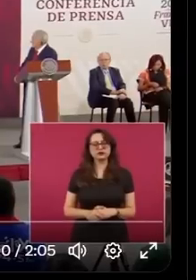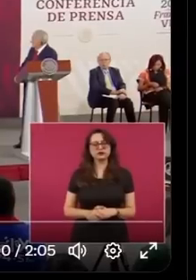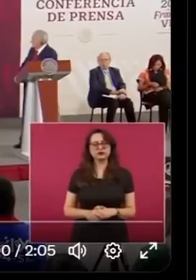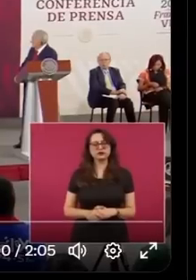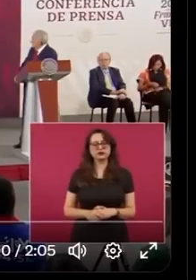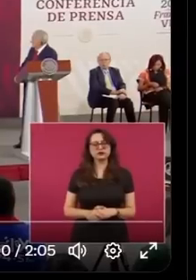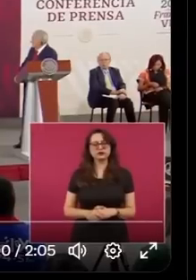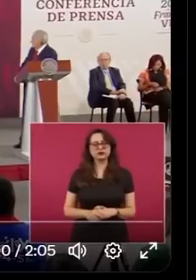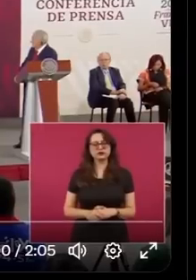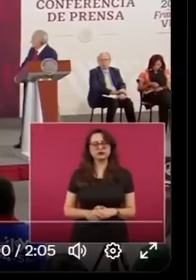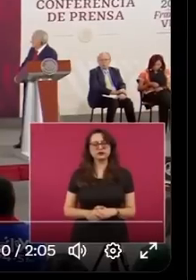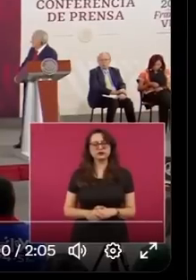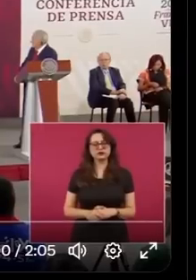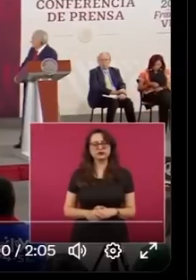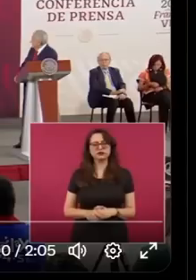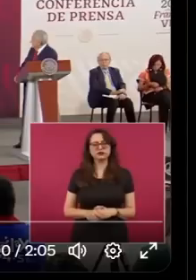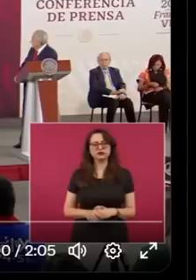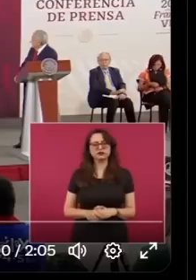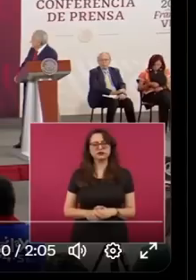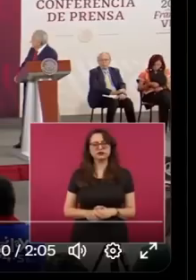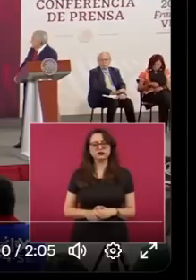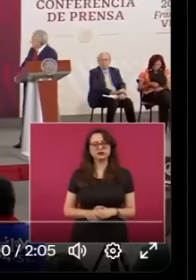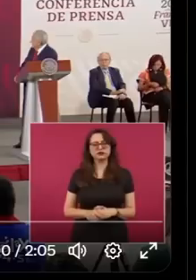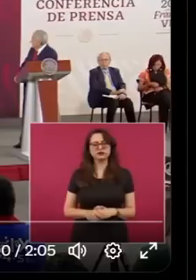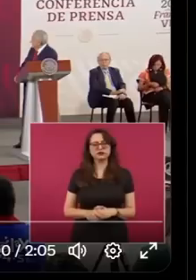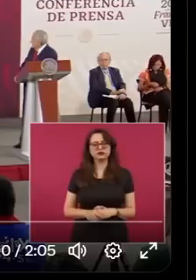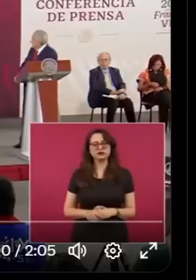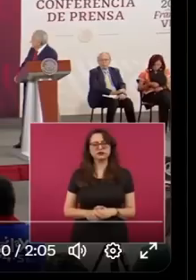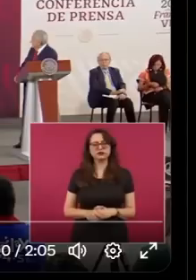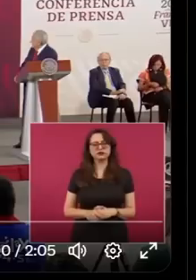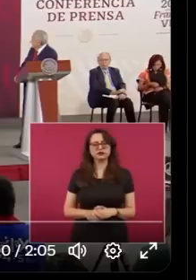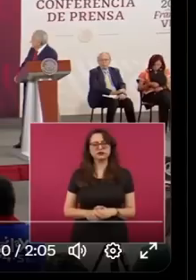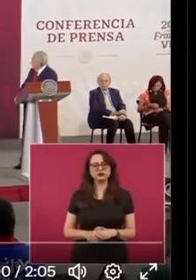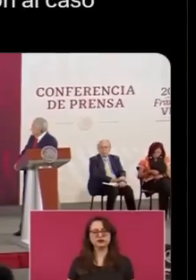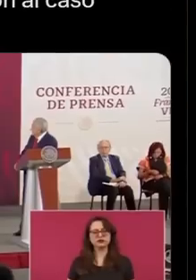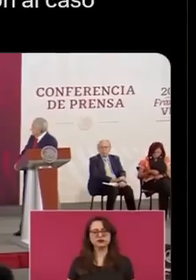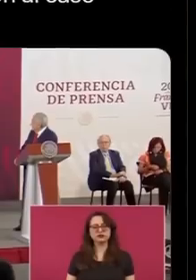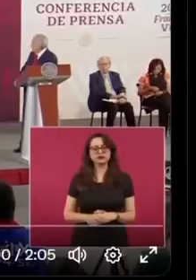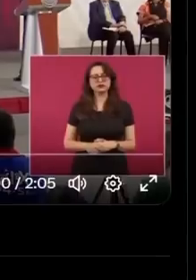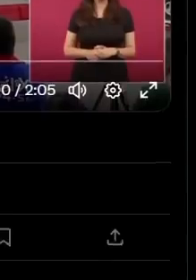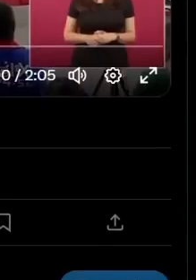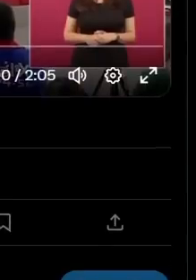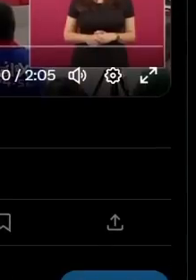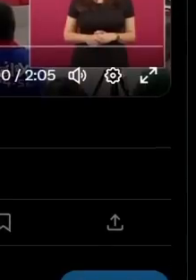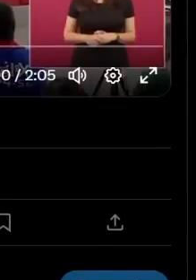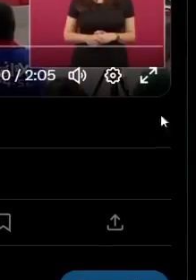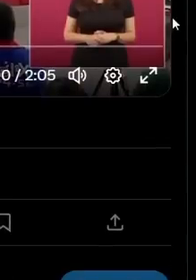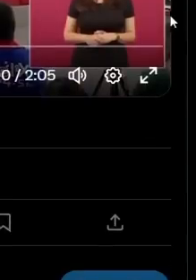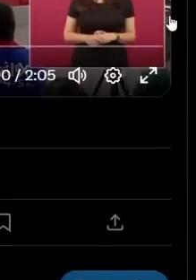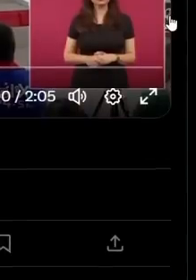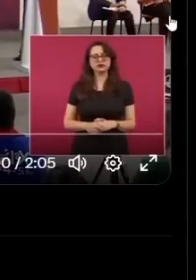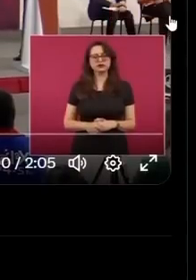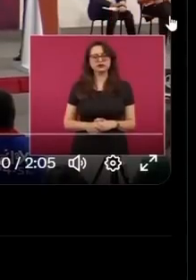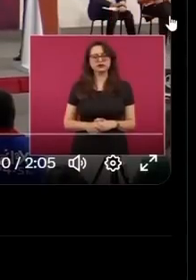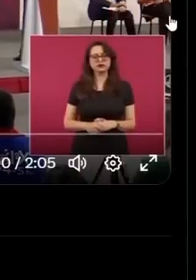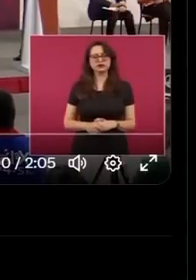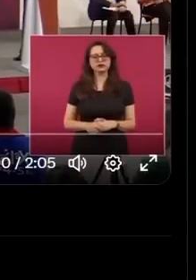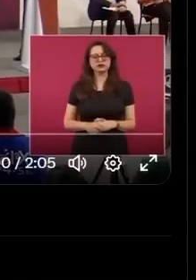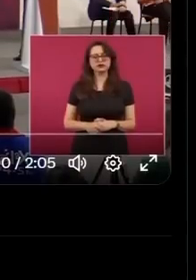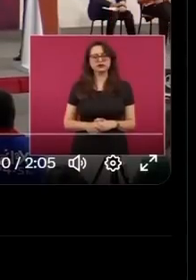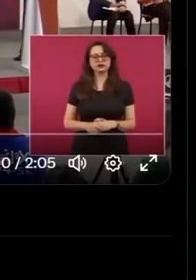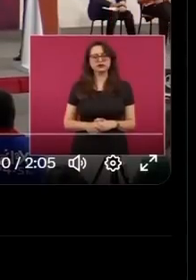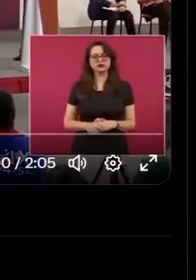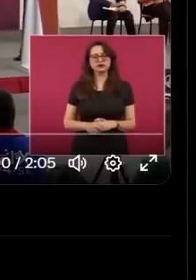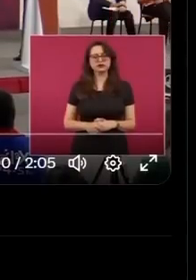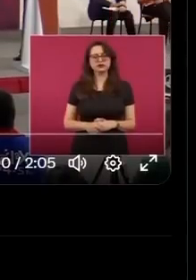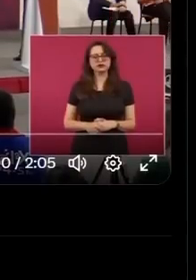ver lo que está haciendo las empresas que tienen palancas, para que no quede de otra y decida, ¿no?, que